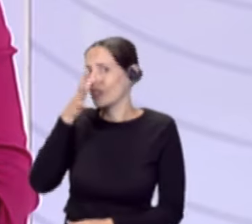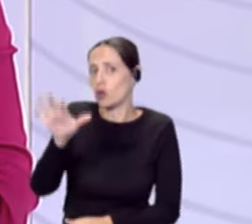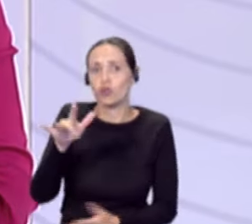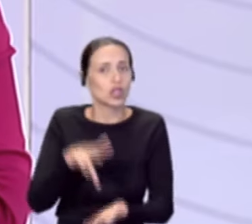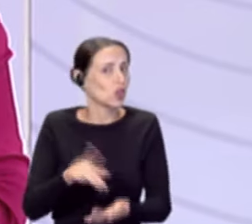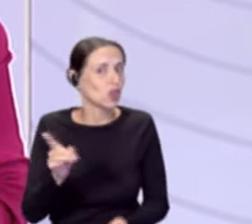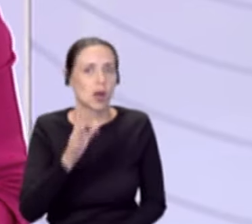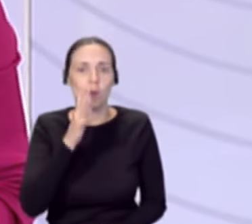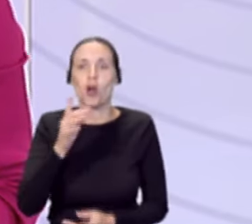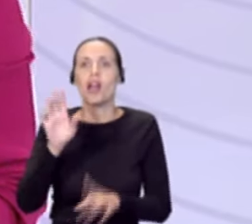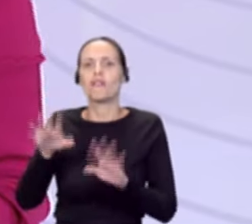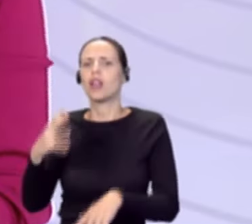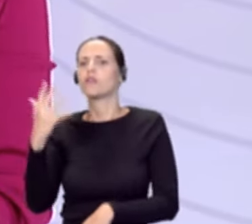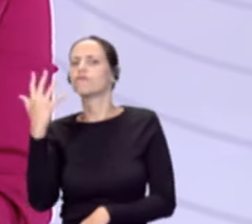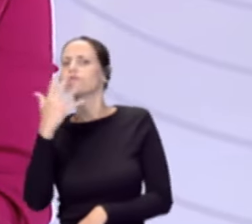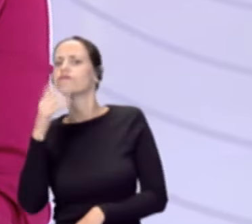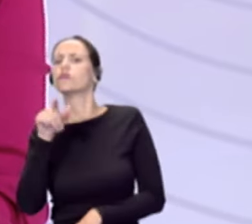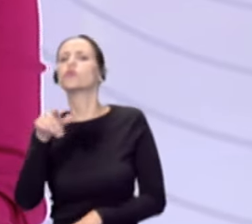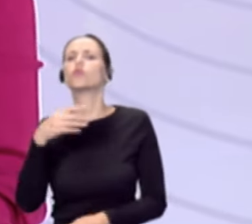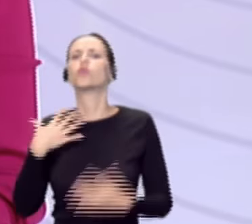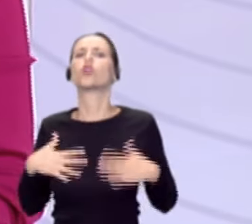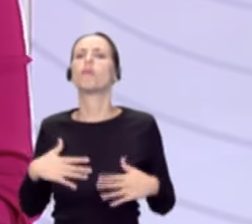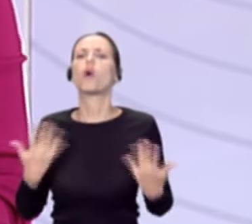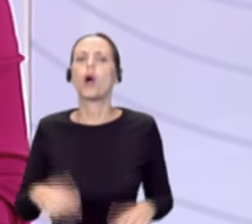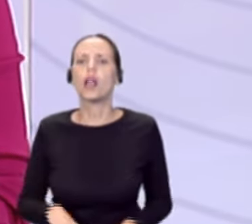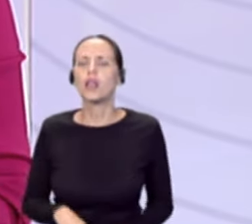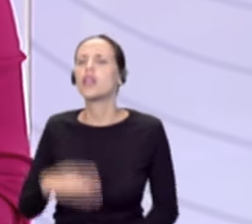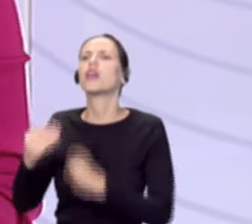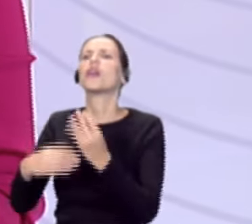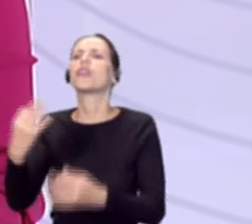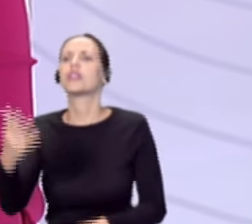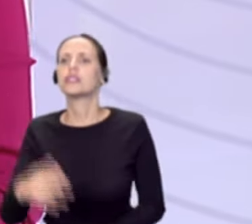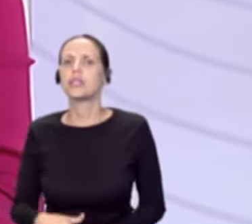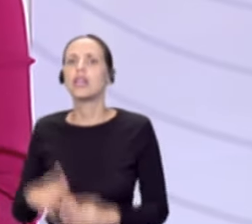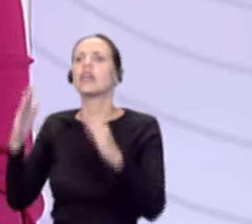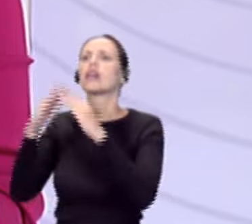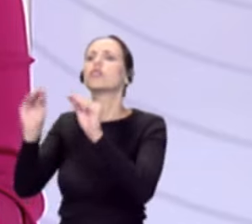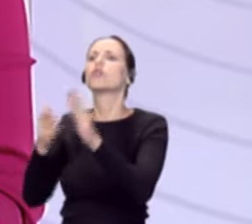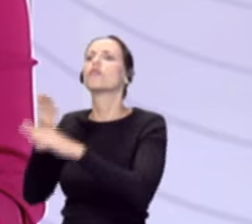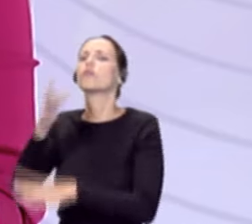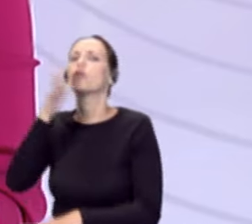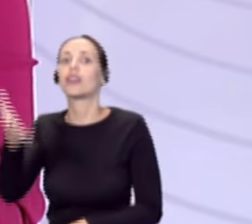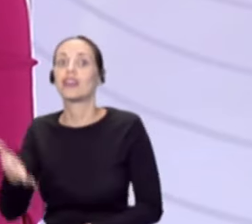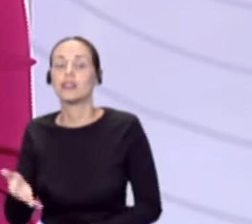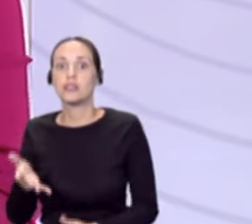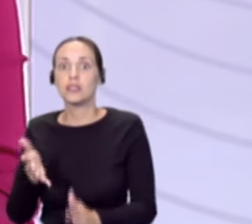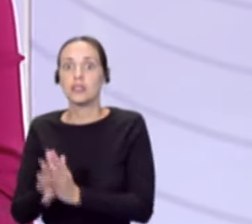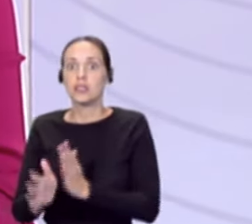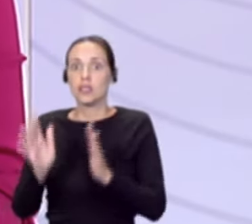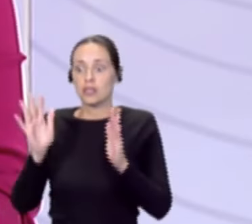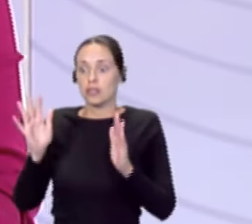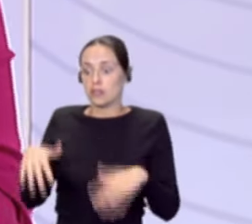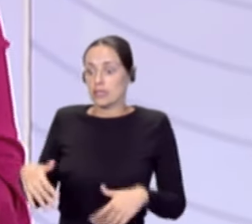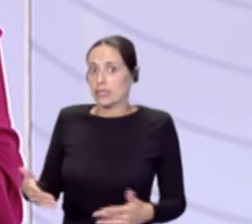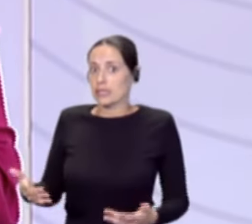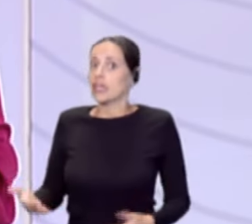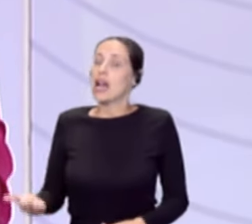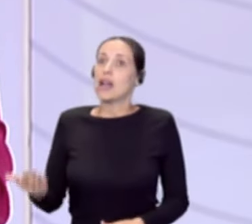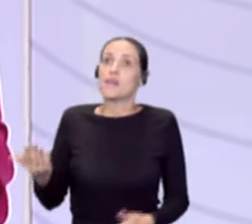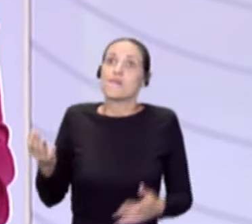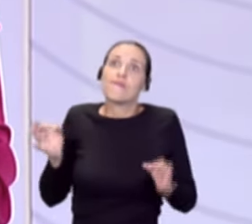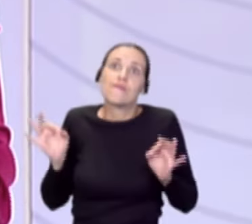nosotras. ¿Qué llevabas puesto? ¿Tú qué hiciste? ¿Por qué fuiste a su casa? Porque entonces es otra manera que tenemos de colgarlo en el muro, antes físicamente o